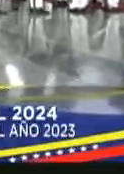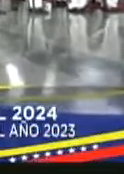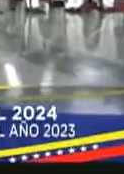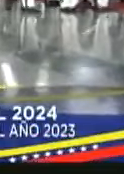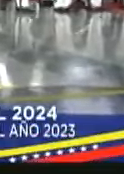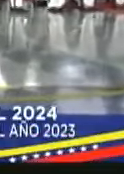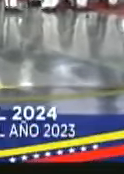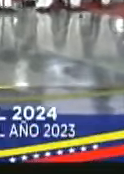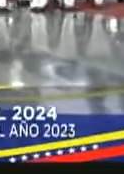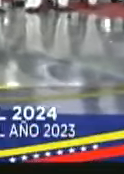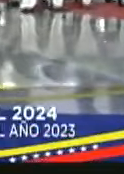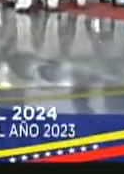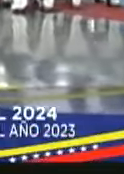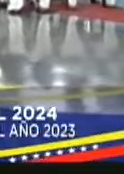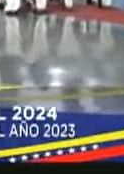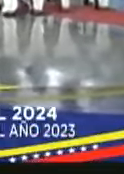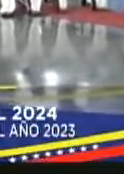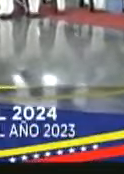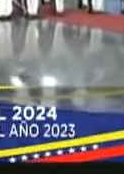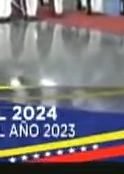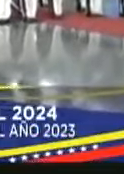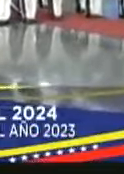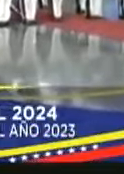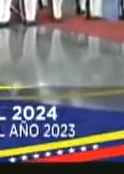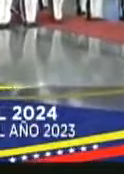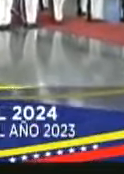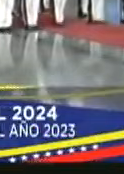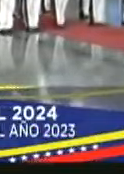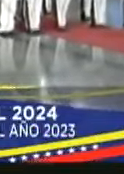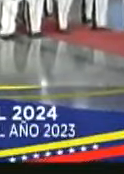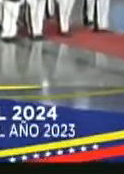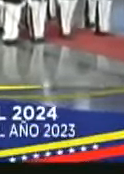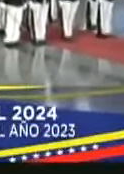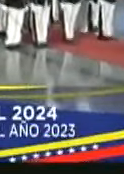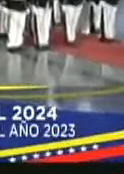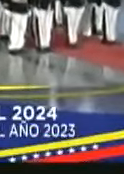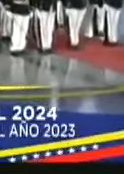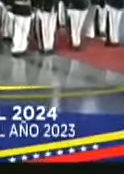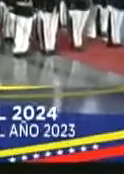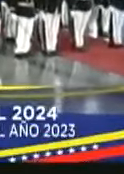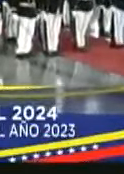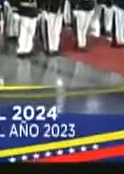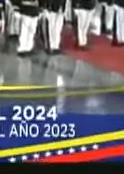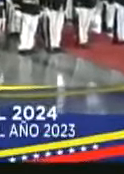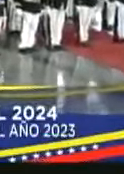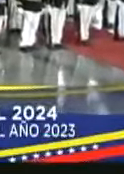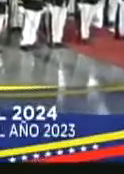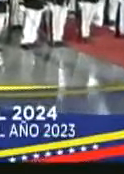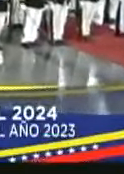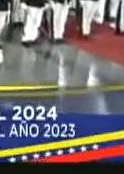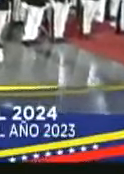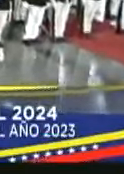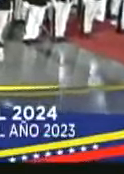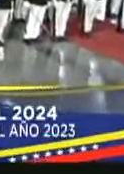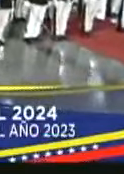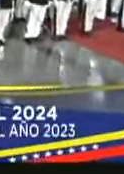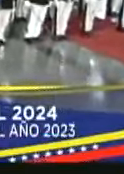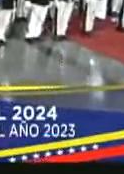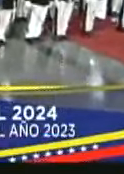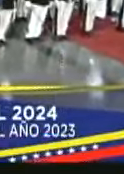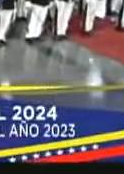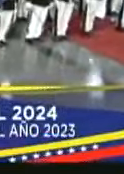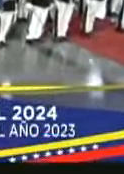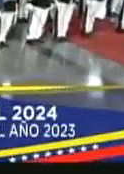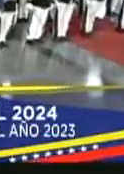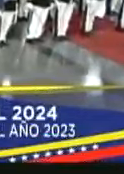Maduro hacía referencia a profundizar hoy más que nunca la revolución judicial de Venezuela para que la justicia llegue